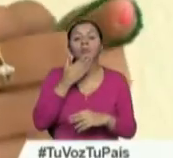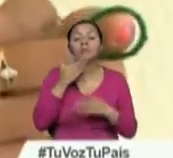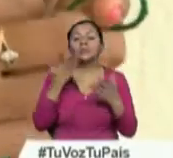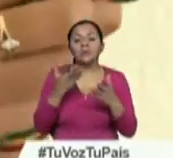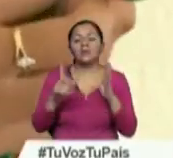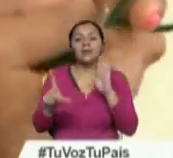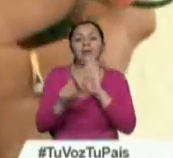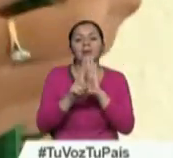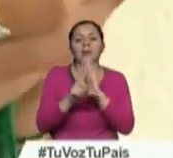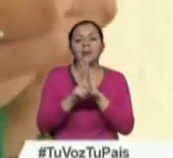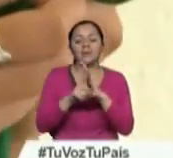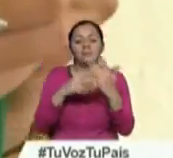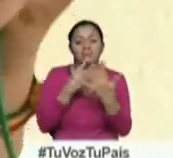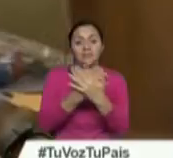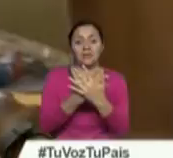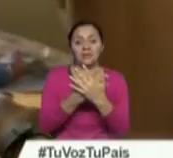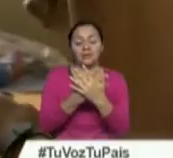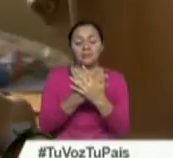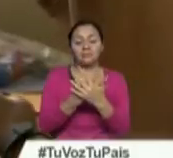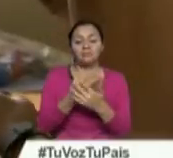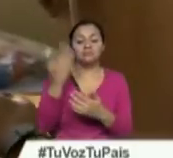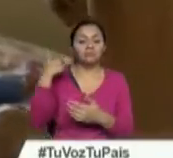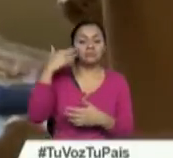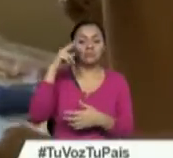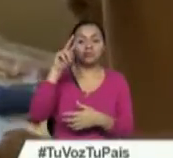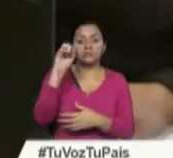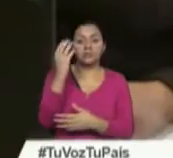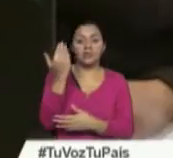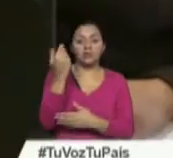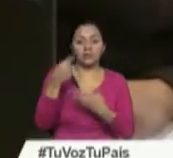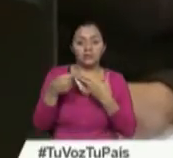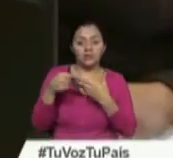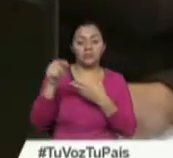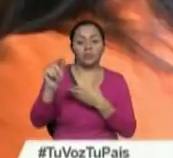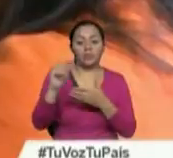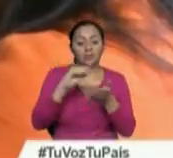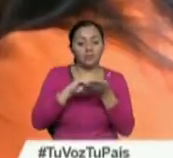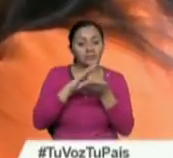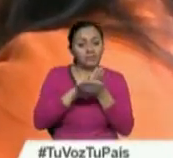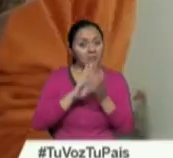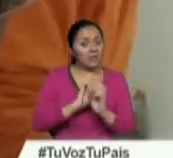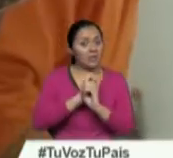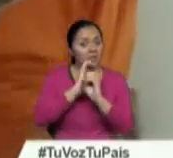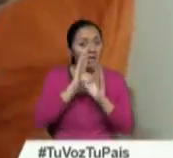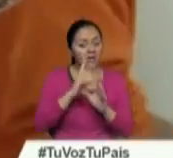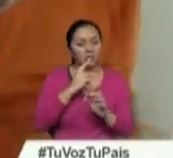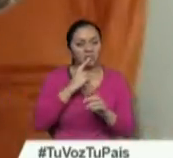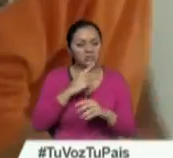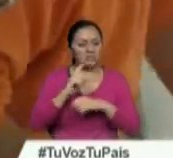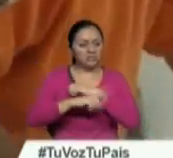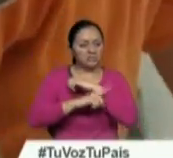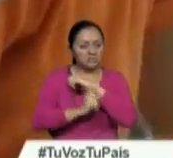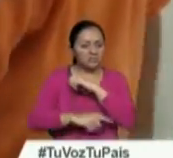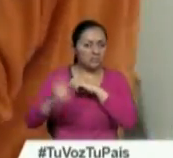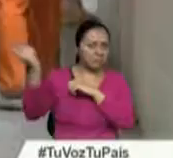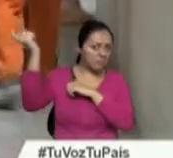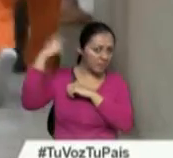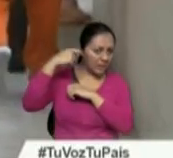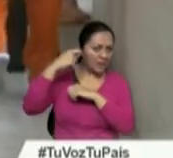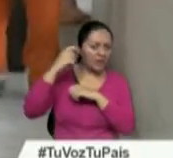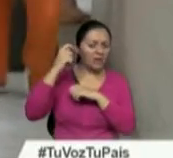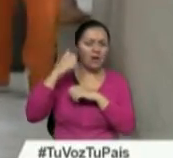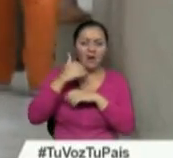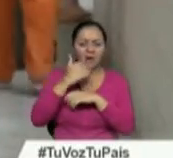Código Orgánico Integral Penal, vigente desde 2014 y que tipifica y sanciona los tratos crueles y degradantes, y